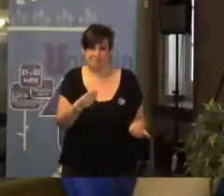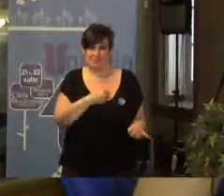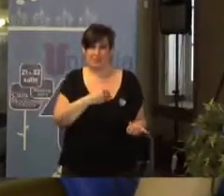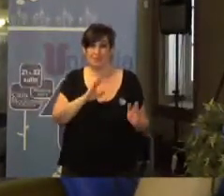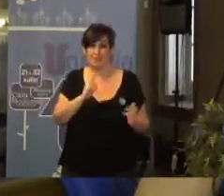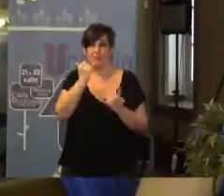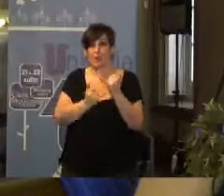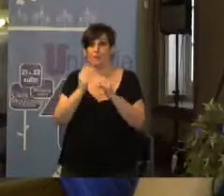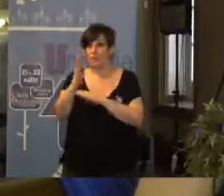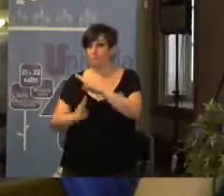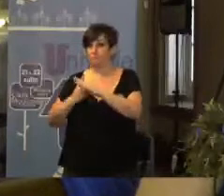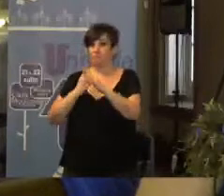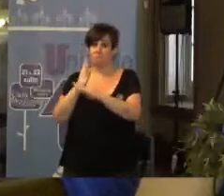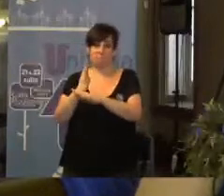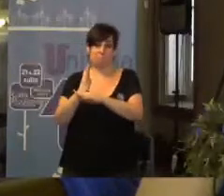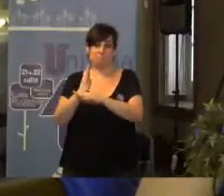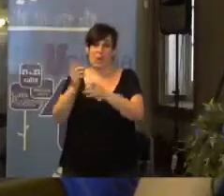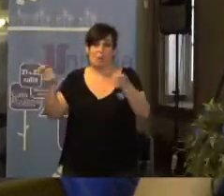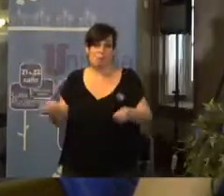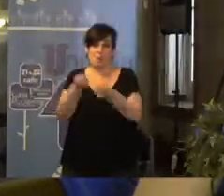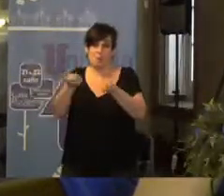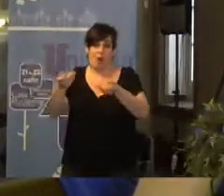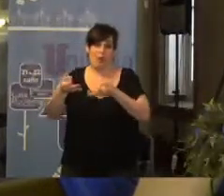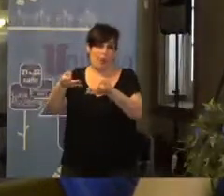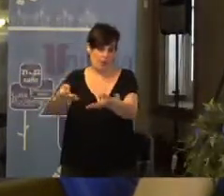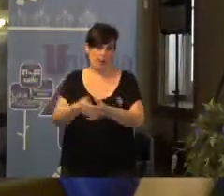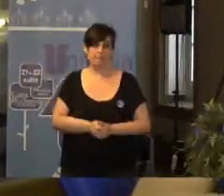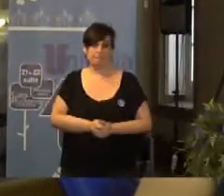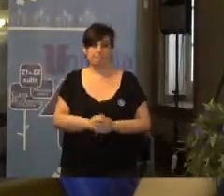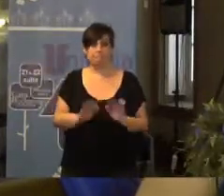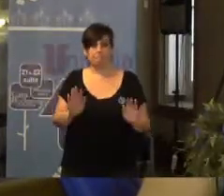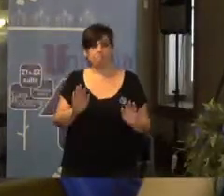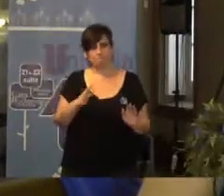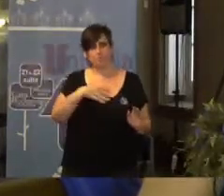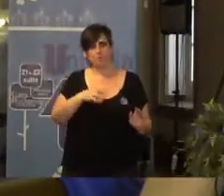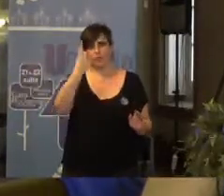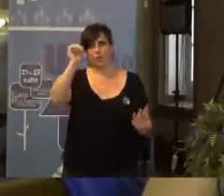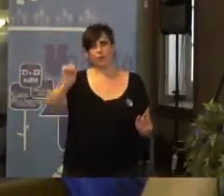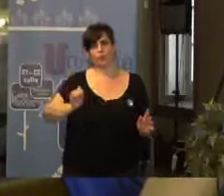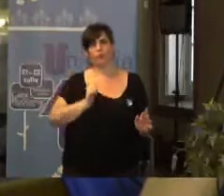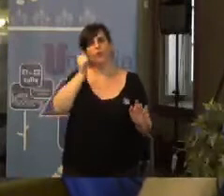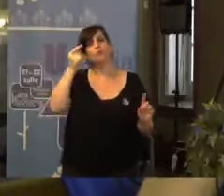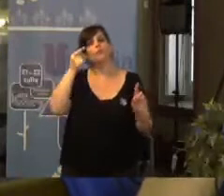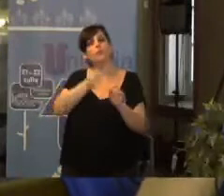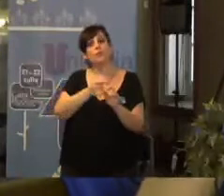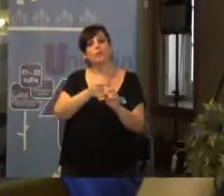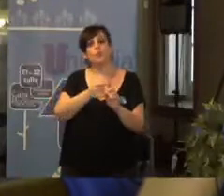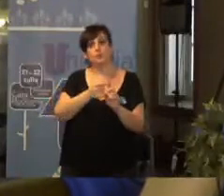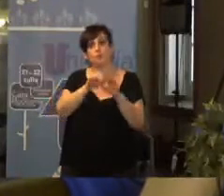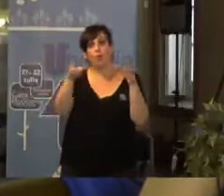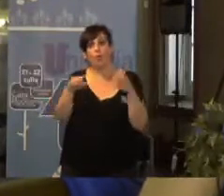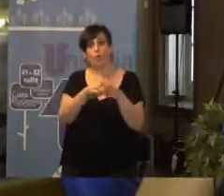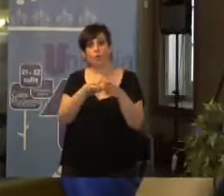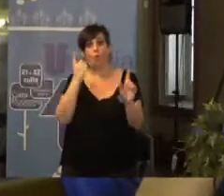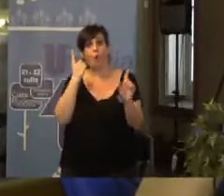polo camiño da propaganda nese sentido, pero igual pode ser unha ocasión para que as forzas da oposición nos poñamos un pouco de acordo